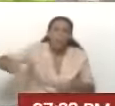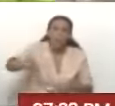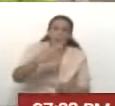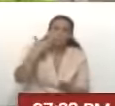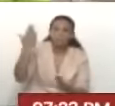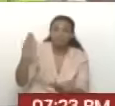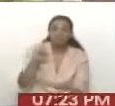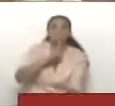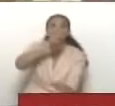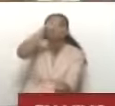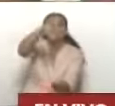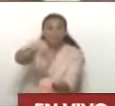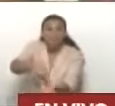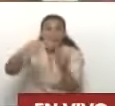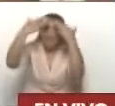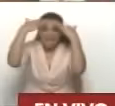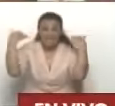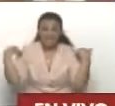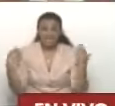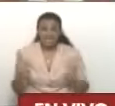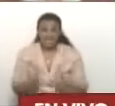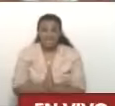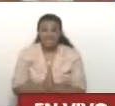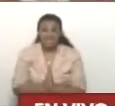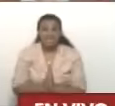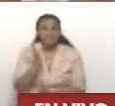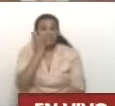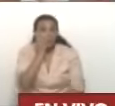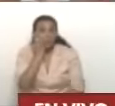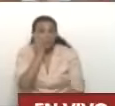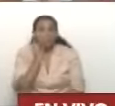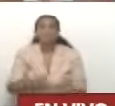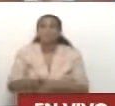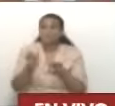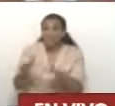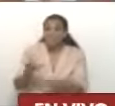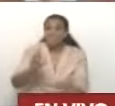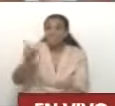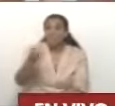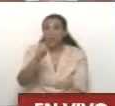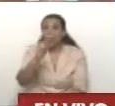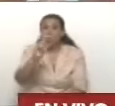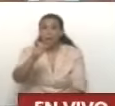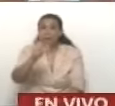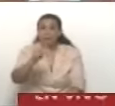y llegamos a la iglesia de Nuestra Señora de Guadalupe.